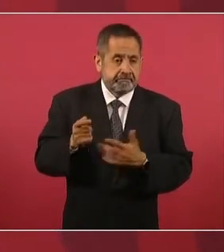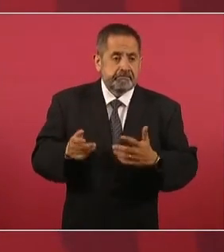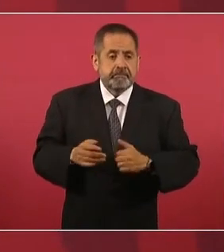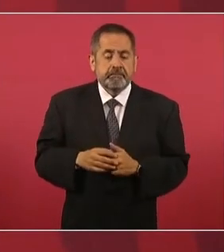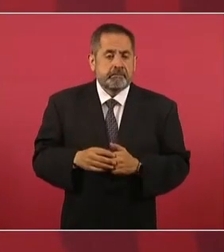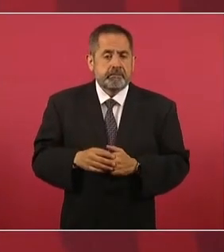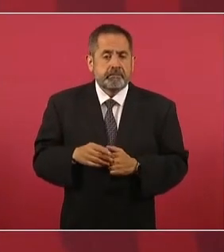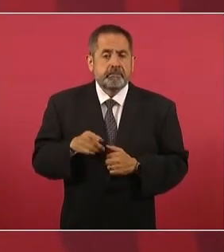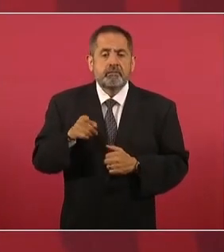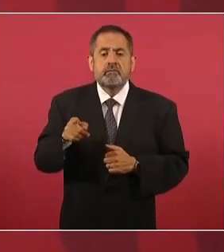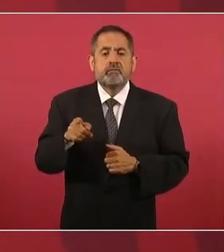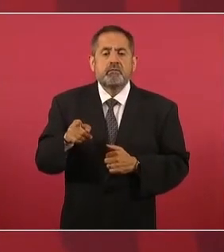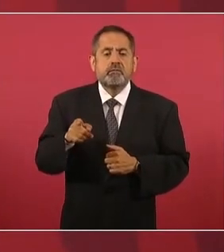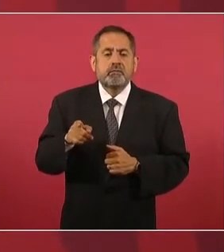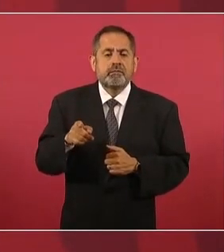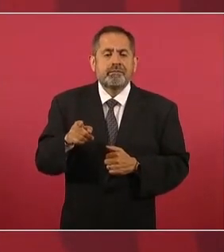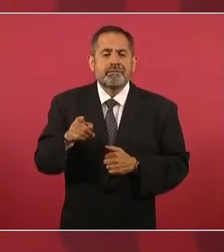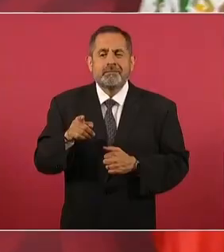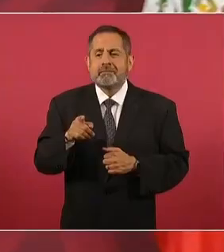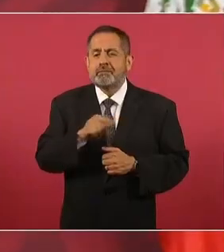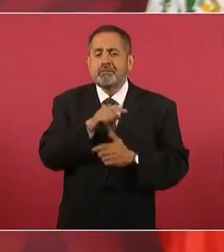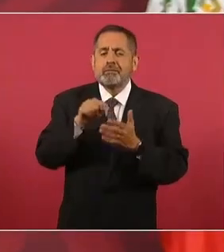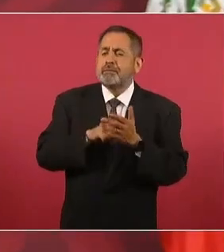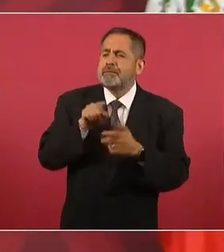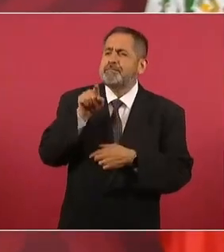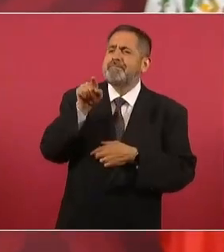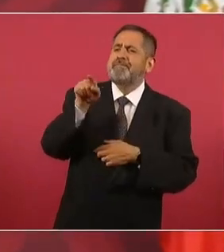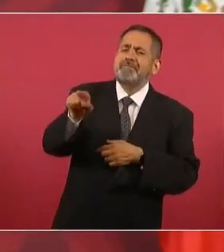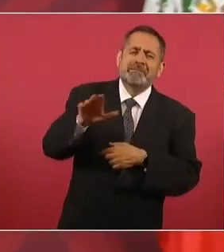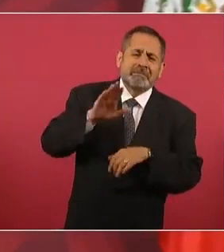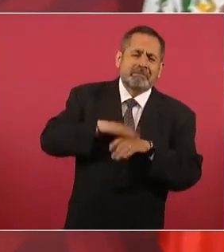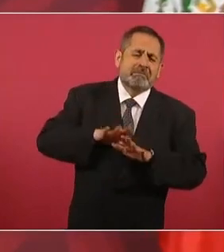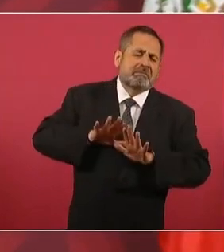en las ciudades con más marginación,